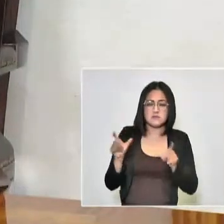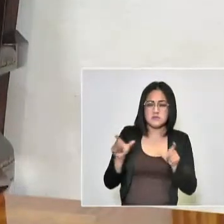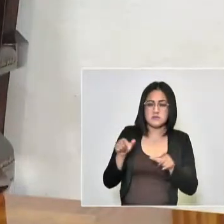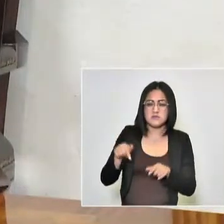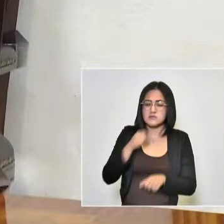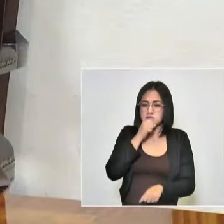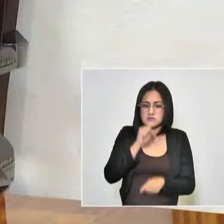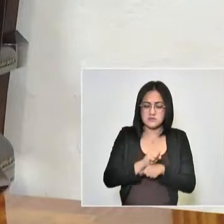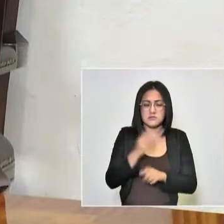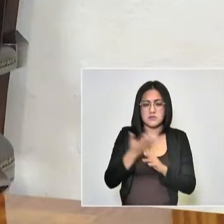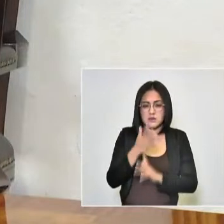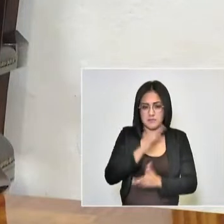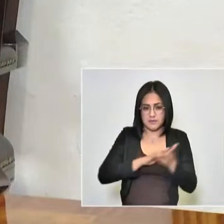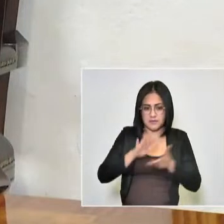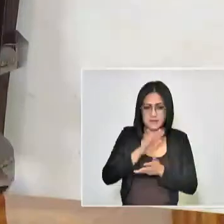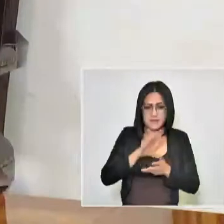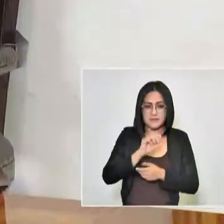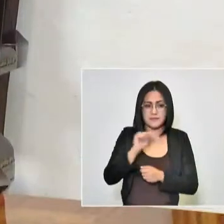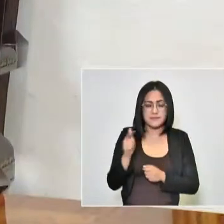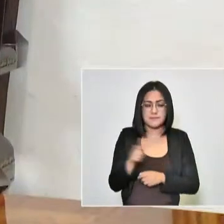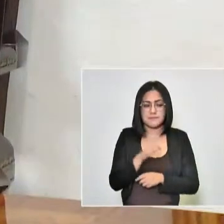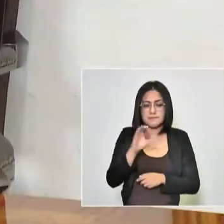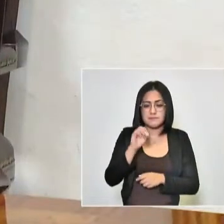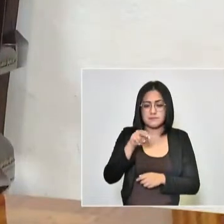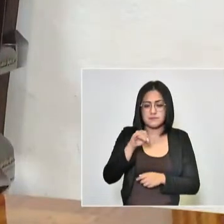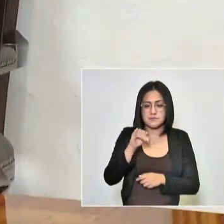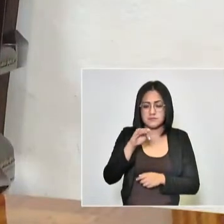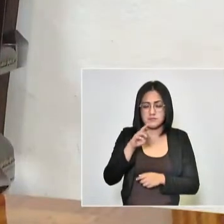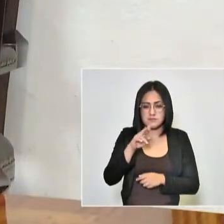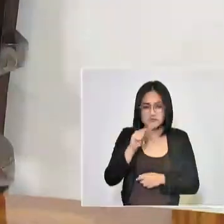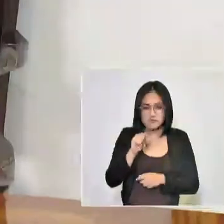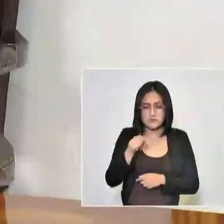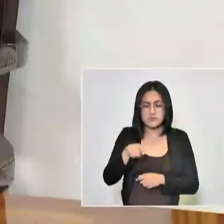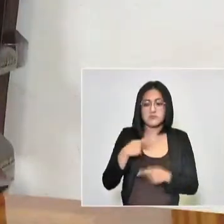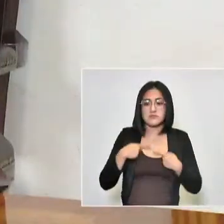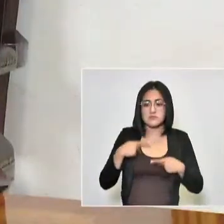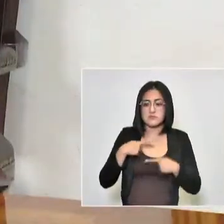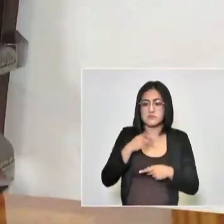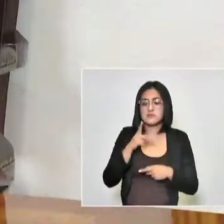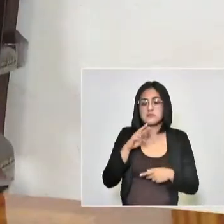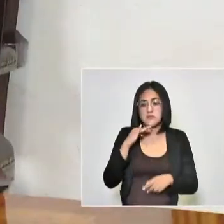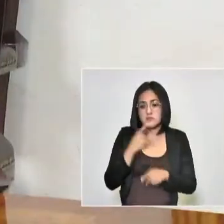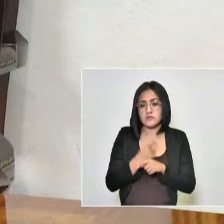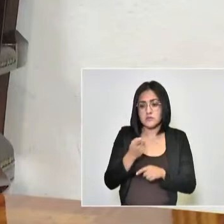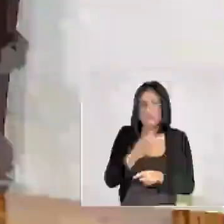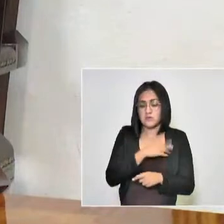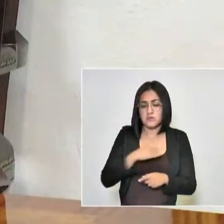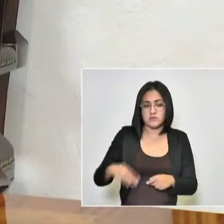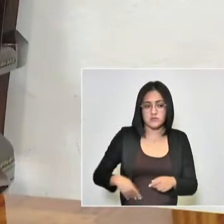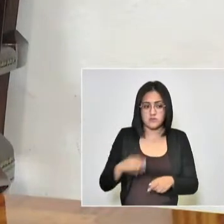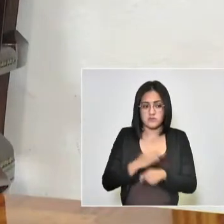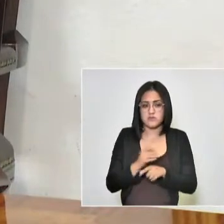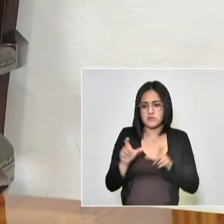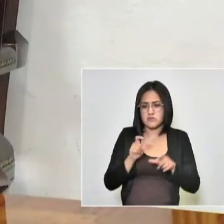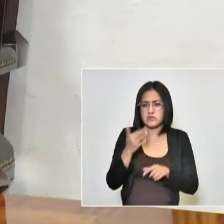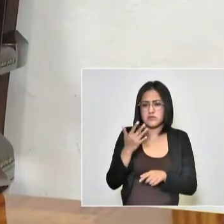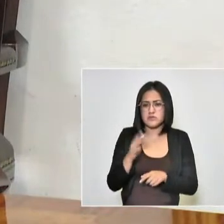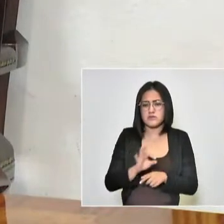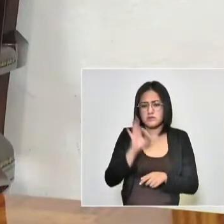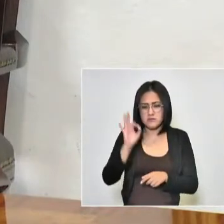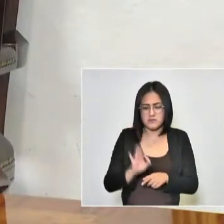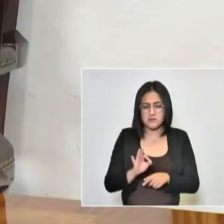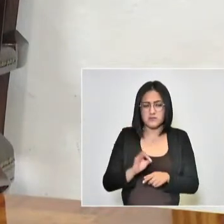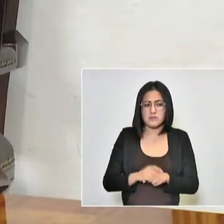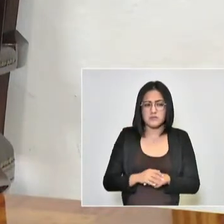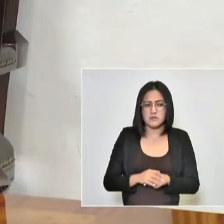nuestra Secretaría de Medio Ambiente, por la CONAFOR y por los voluntarios del municipio. Ya tiene un control del 50%.